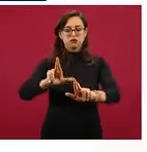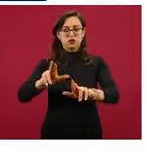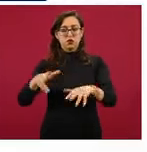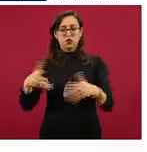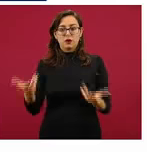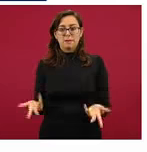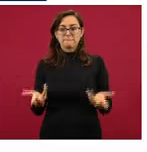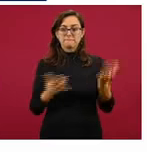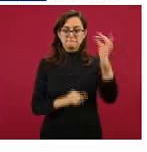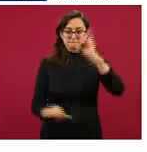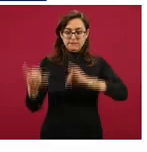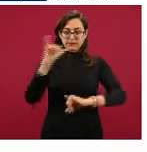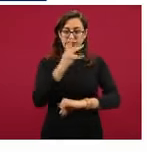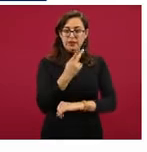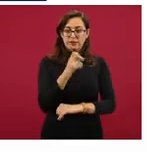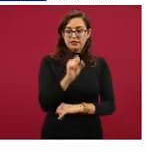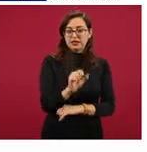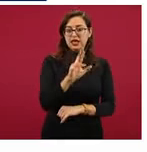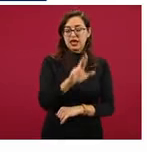Laboratorio PCR